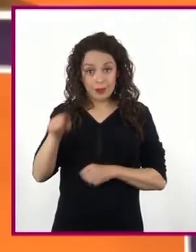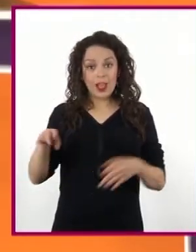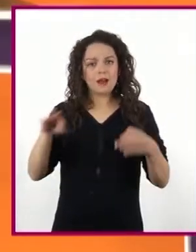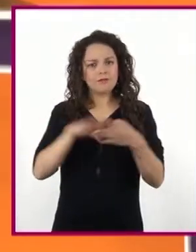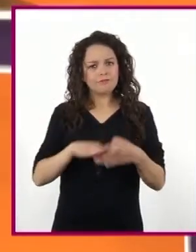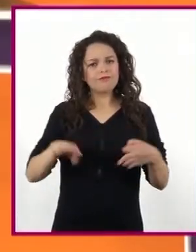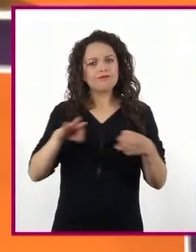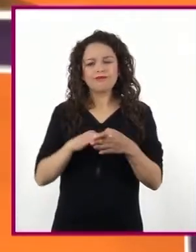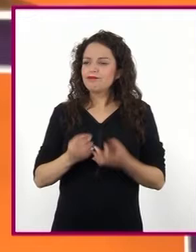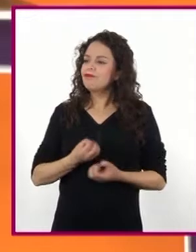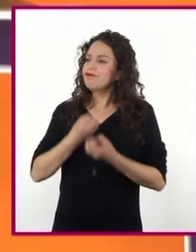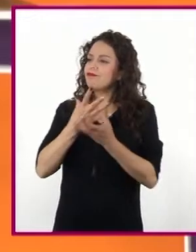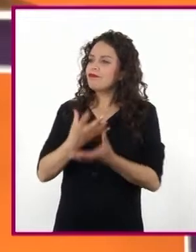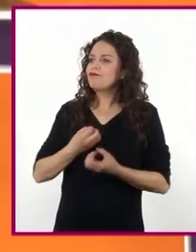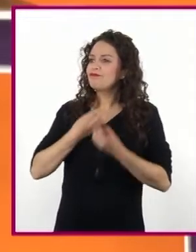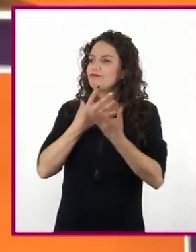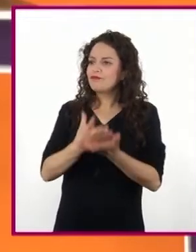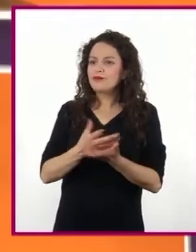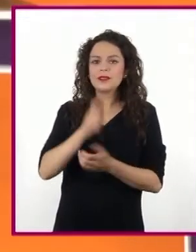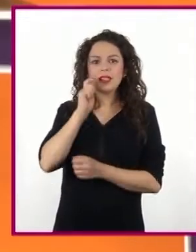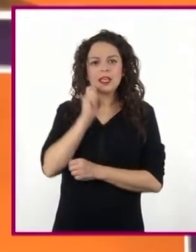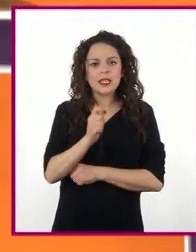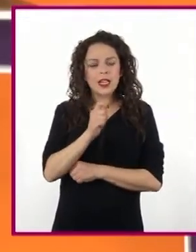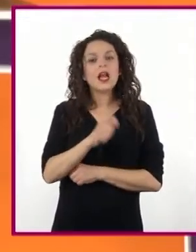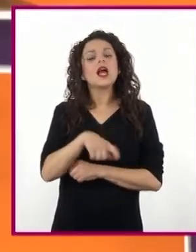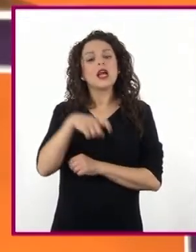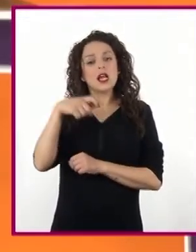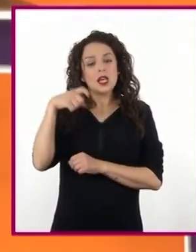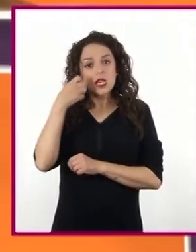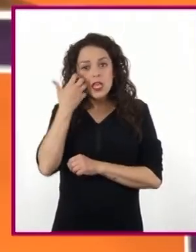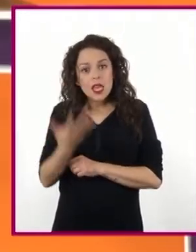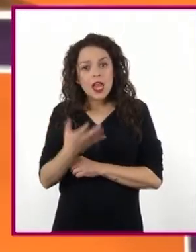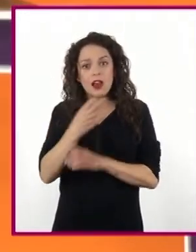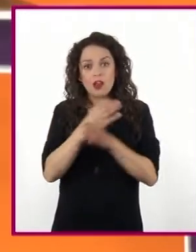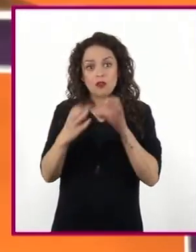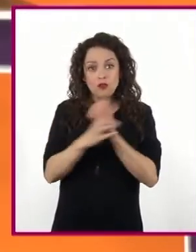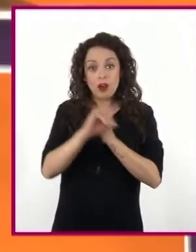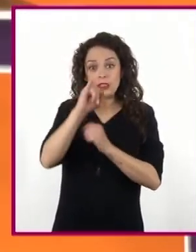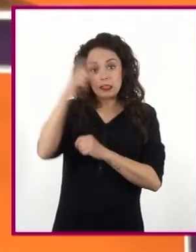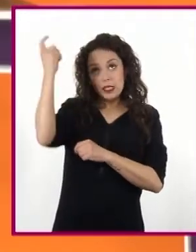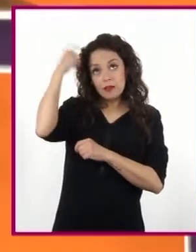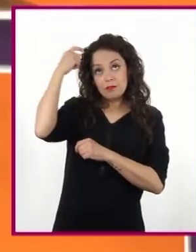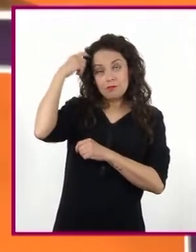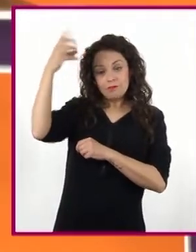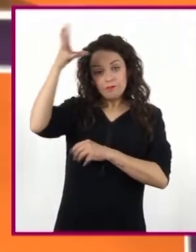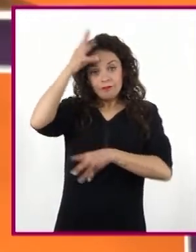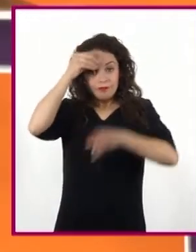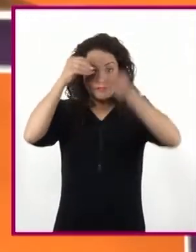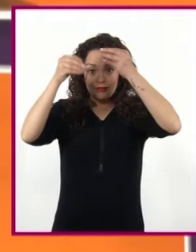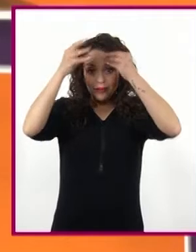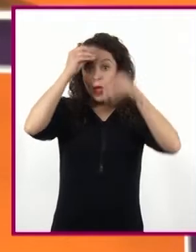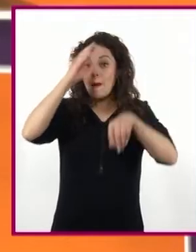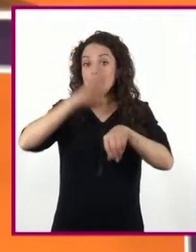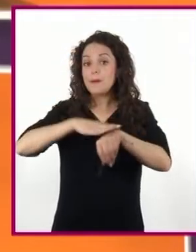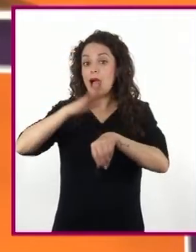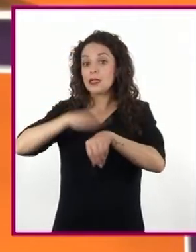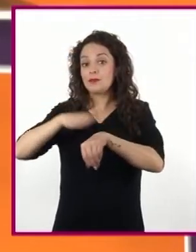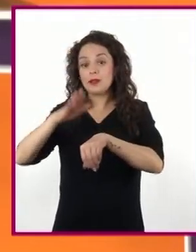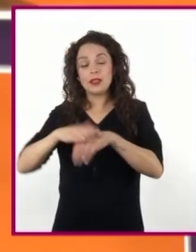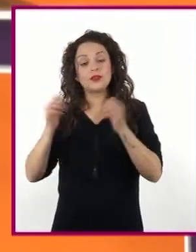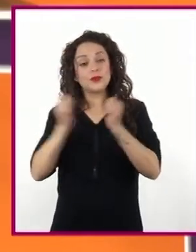que a ella solo le interesa poner riquezas en su entendimiento, esto es, proveerse de mayor conocimiento e